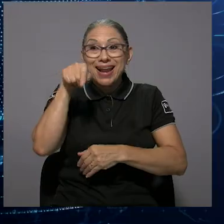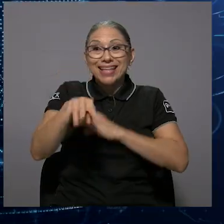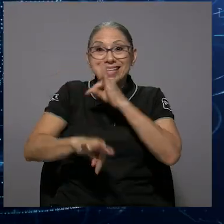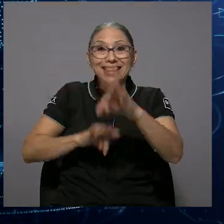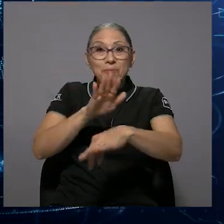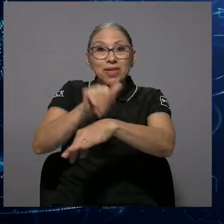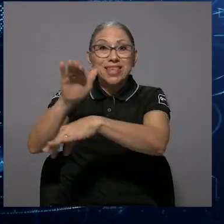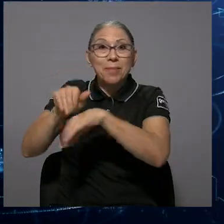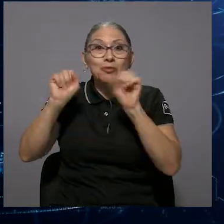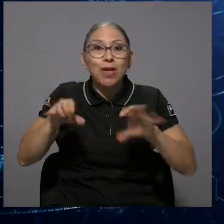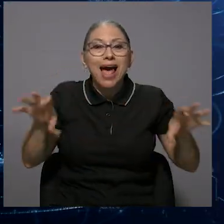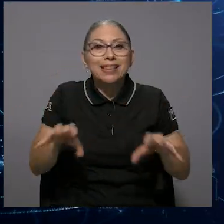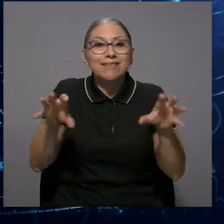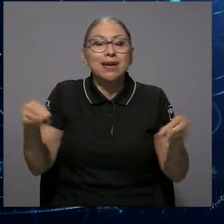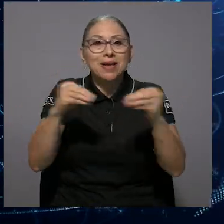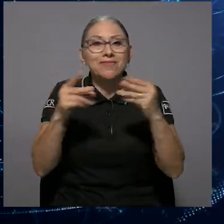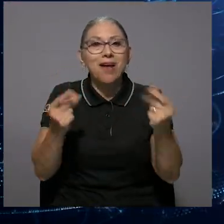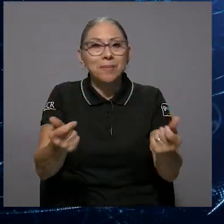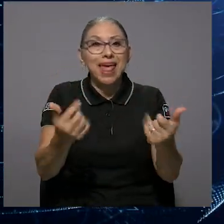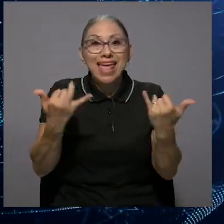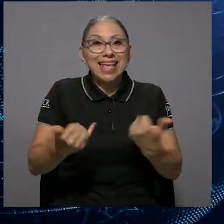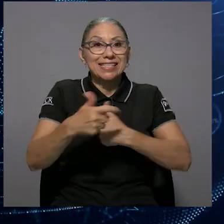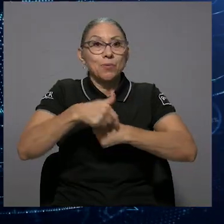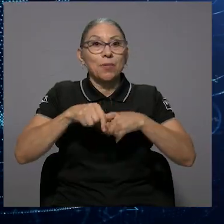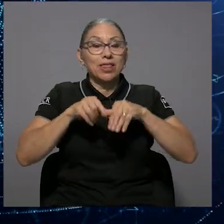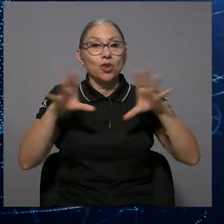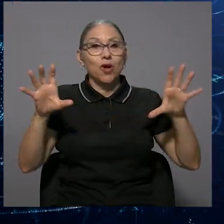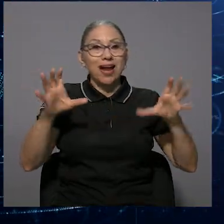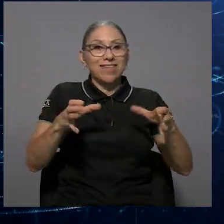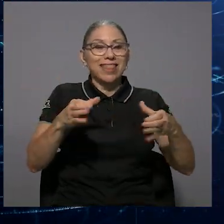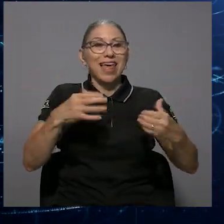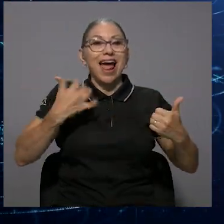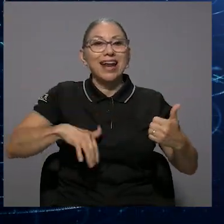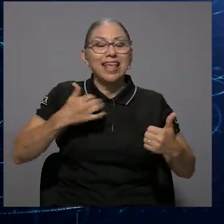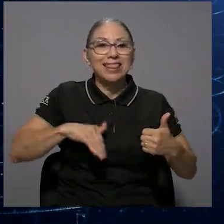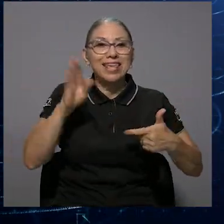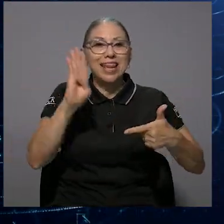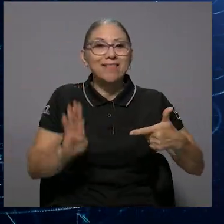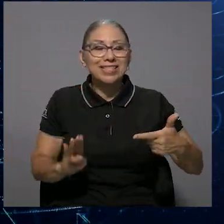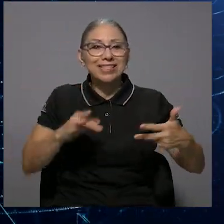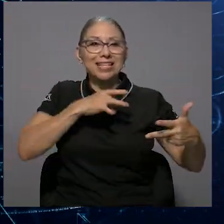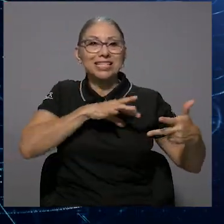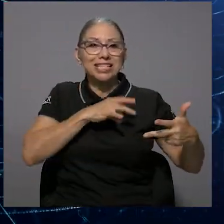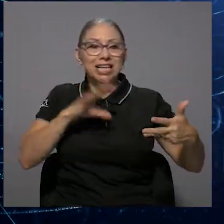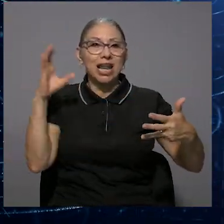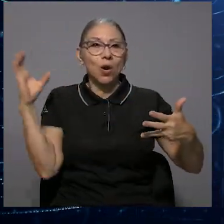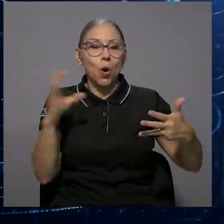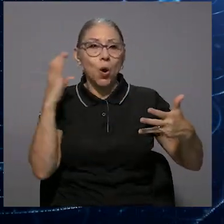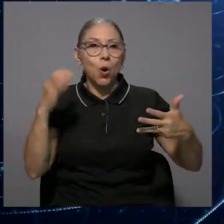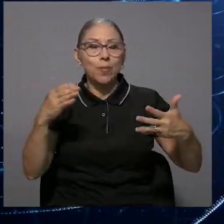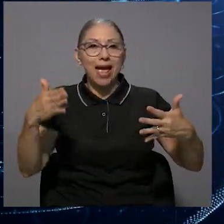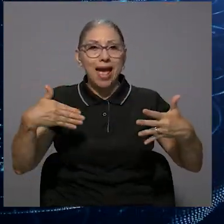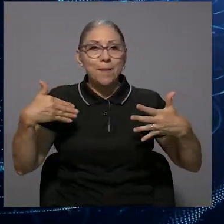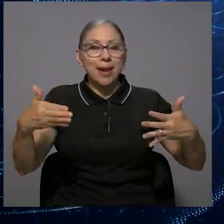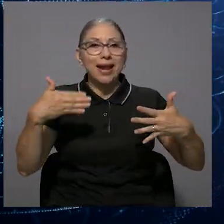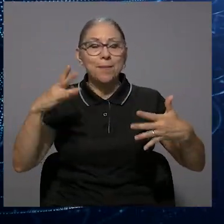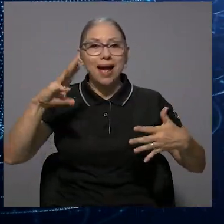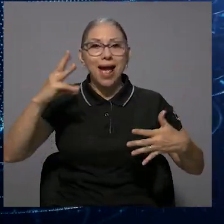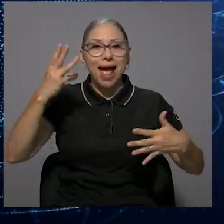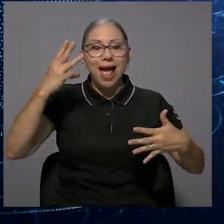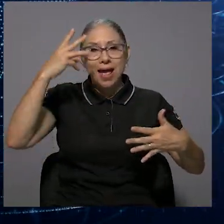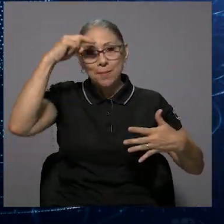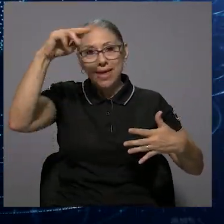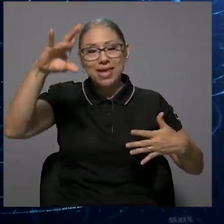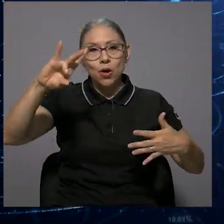rápidamente. Entonces, pudimos tener en este momento, la red está formada por Argentina, Brasil, Chile, Colombia, Panamá,